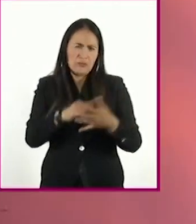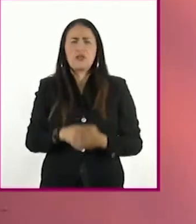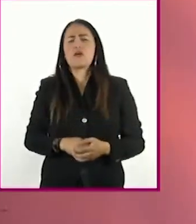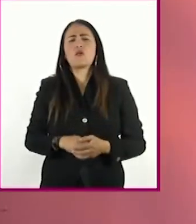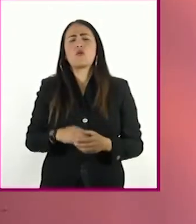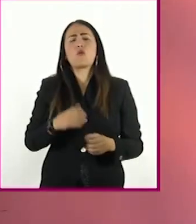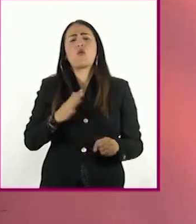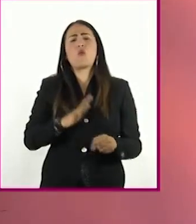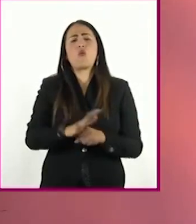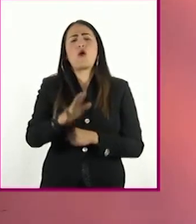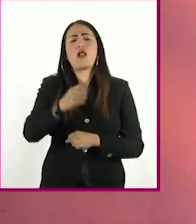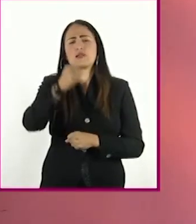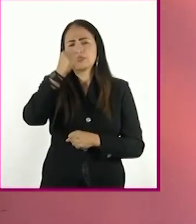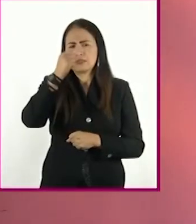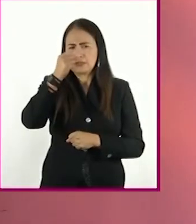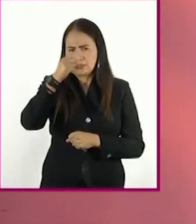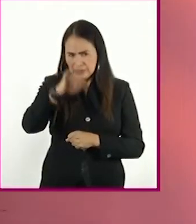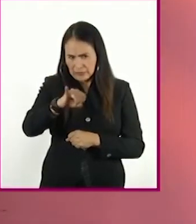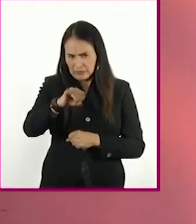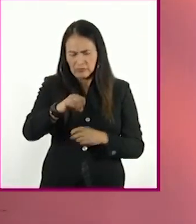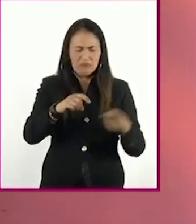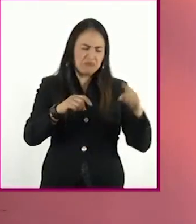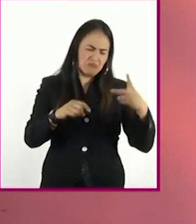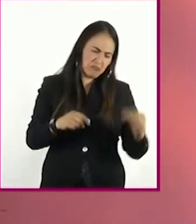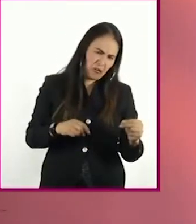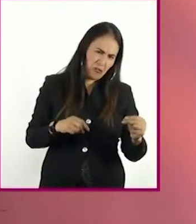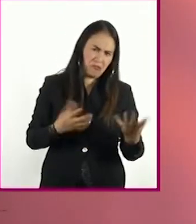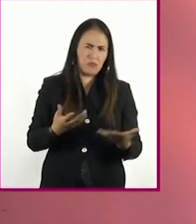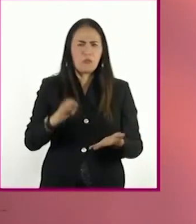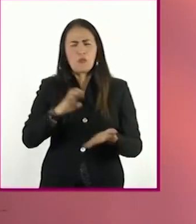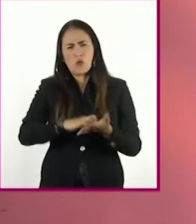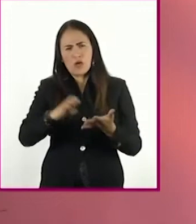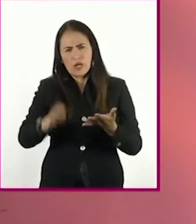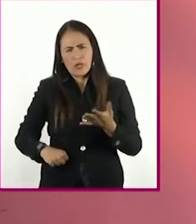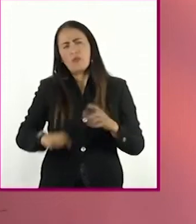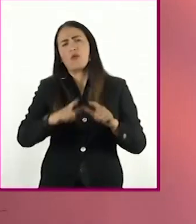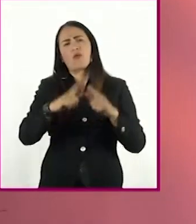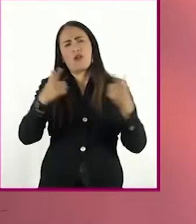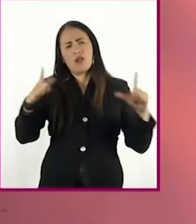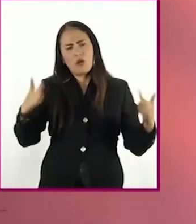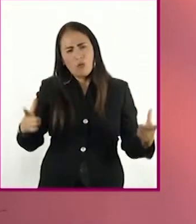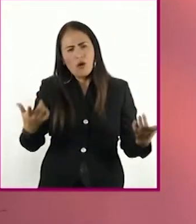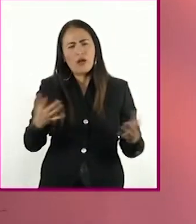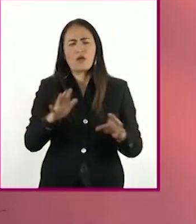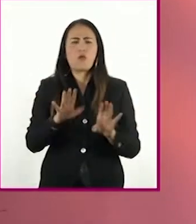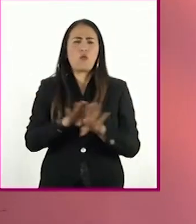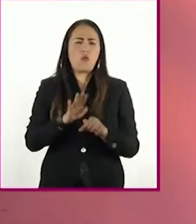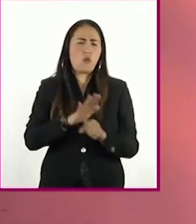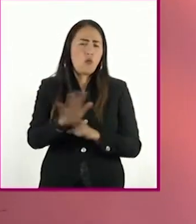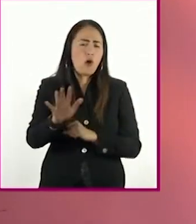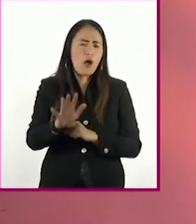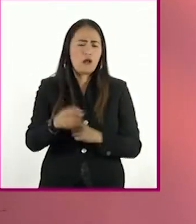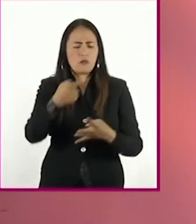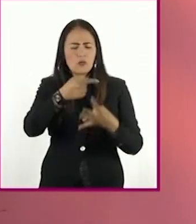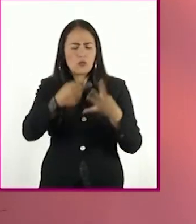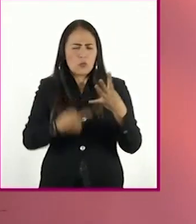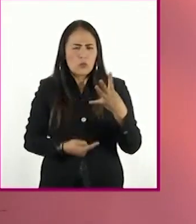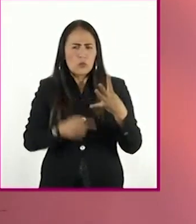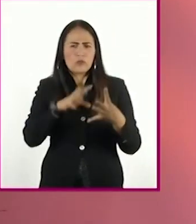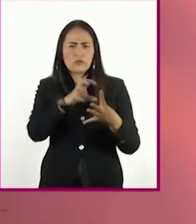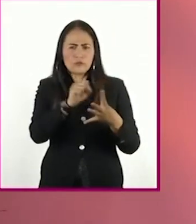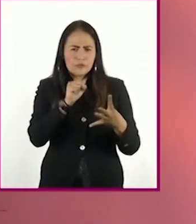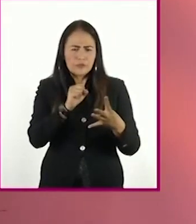de afirmaciones que hace el autor. ¿Qué tipo de lenguaje utiliza? ¿A qué referentes acude? ¿O a